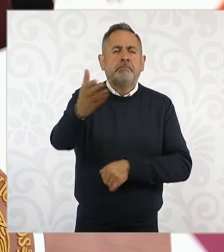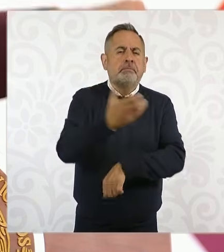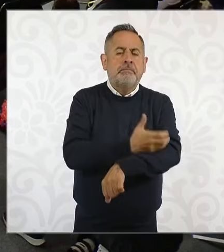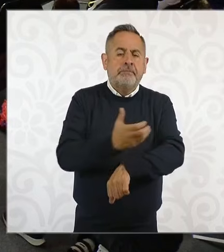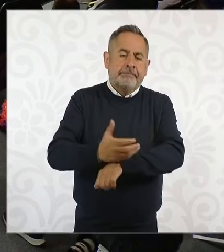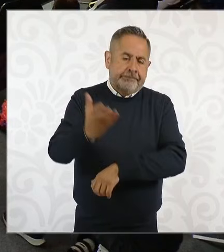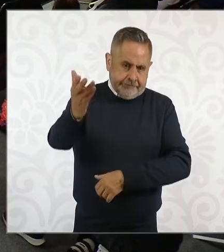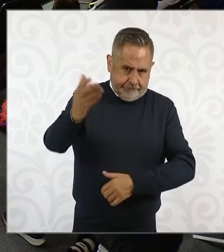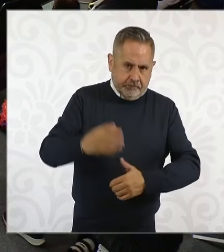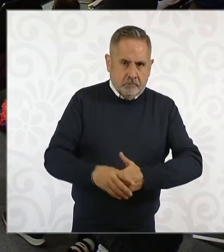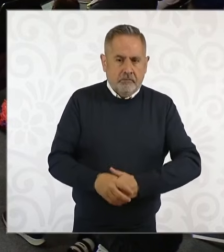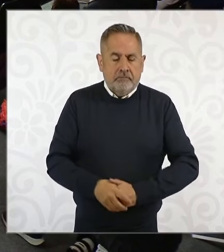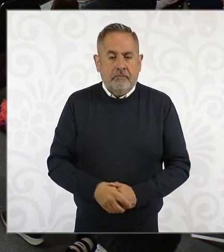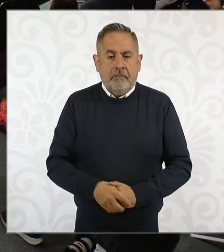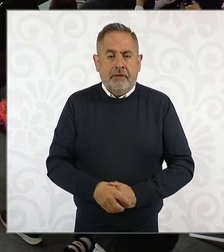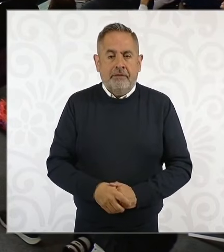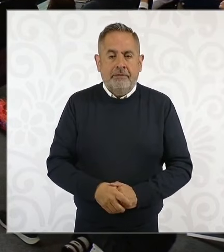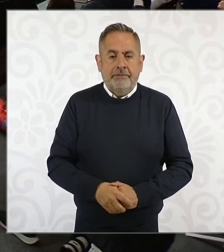compañero.